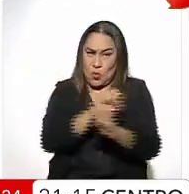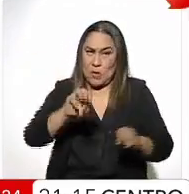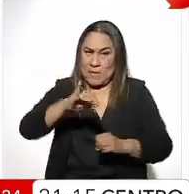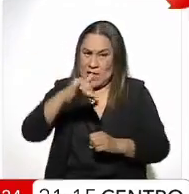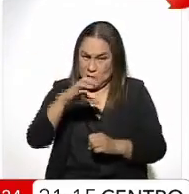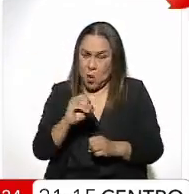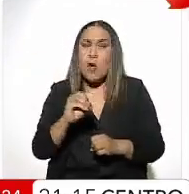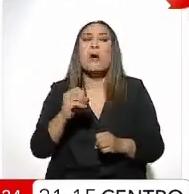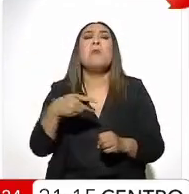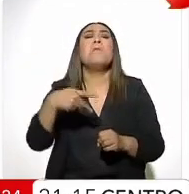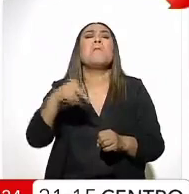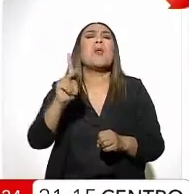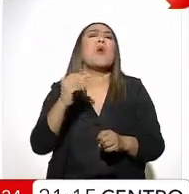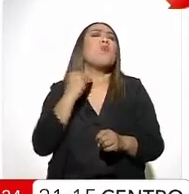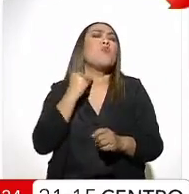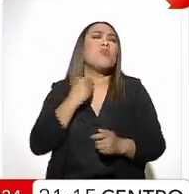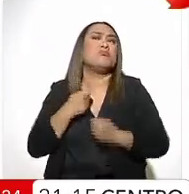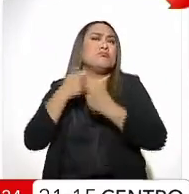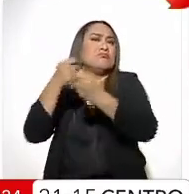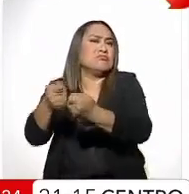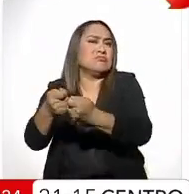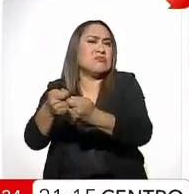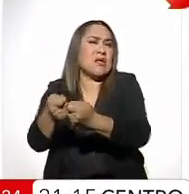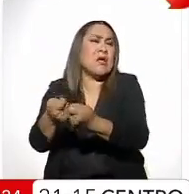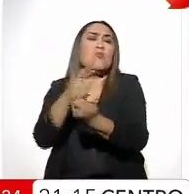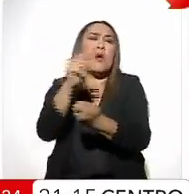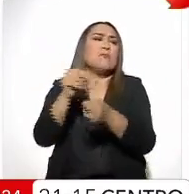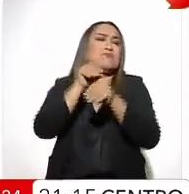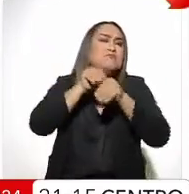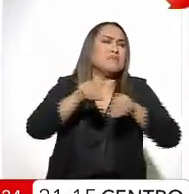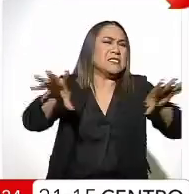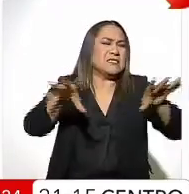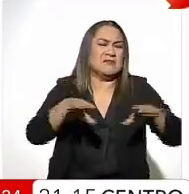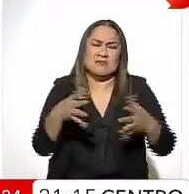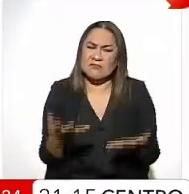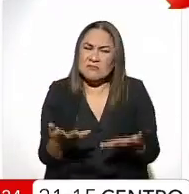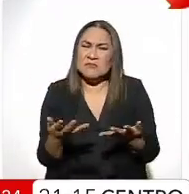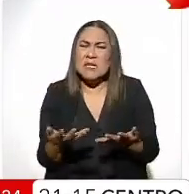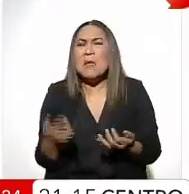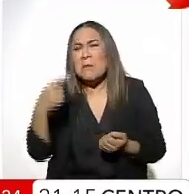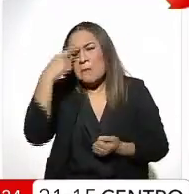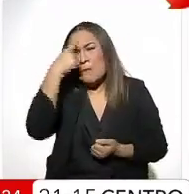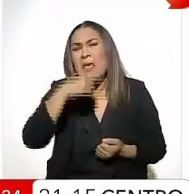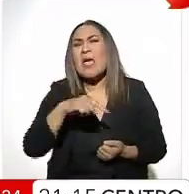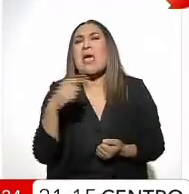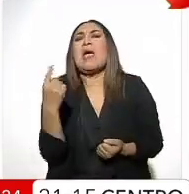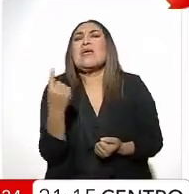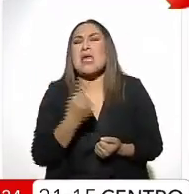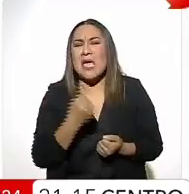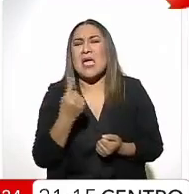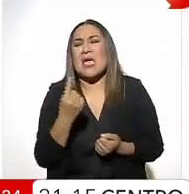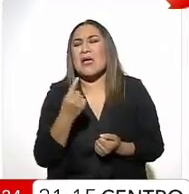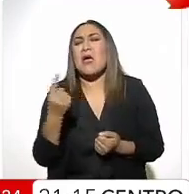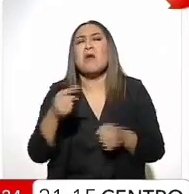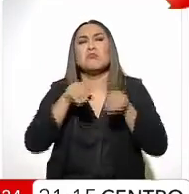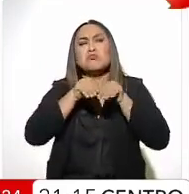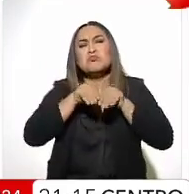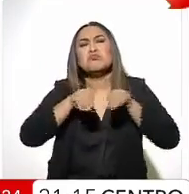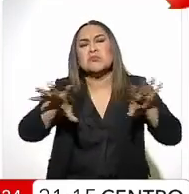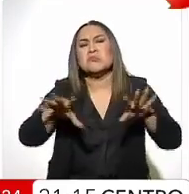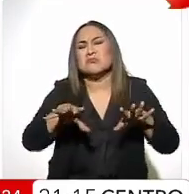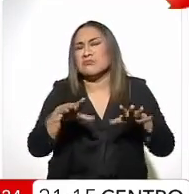atribuye la divulgación al abogado de Ismael Zambada, entonces, ¿para qué hacer este mensaje con